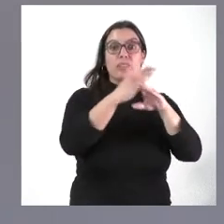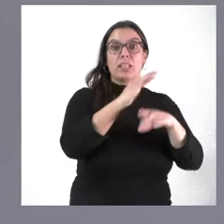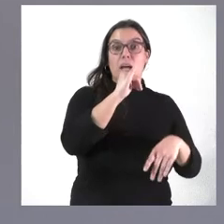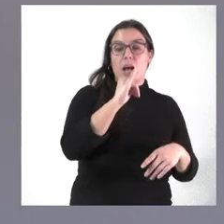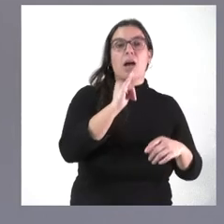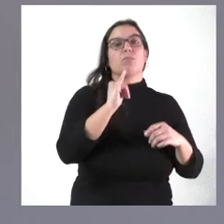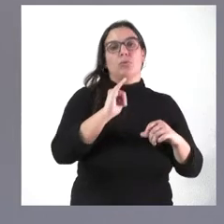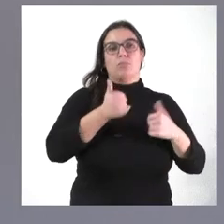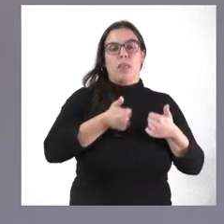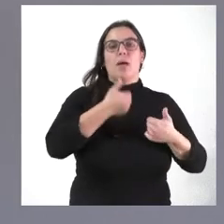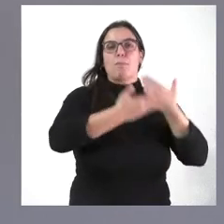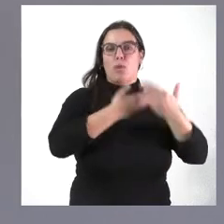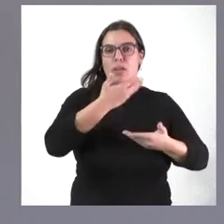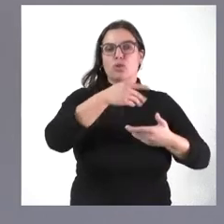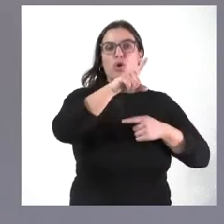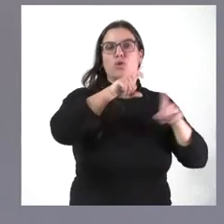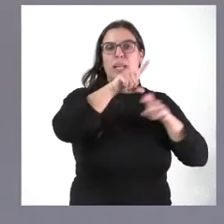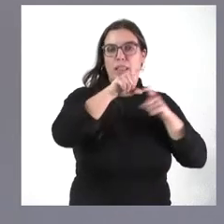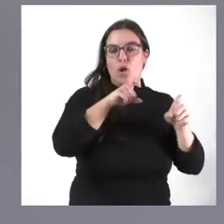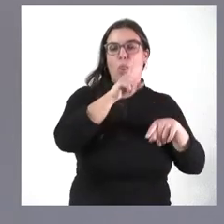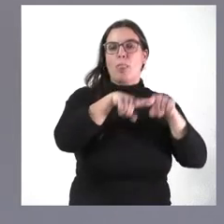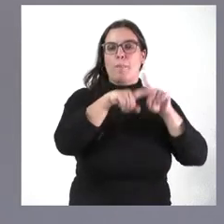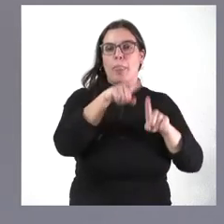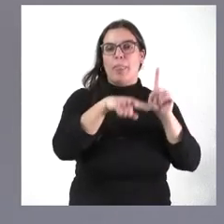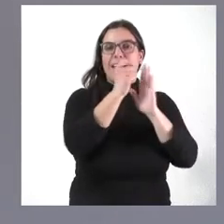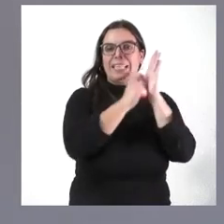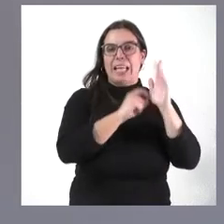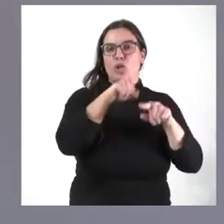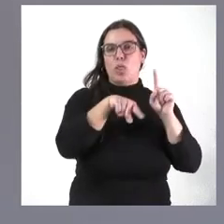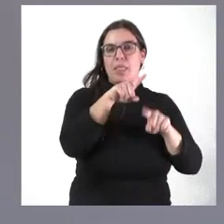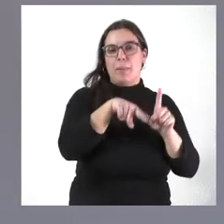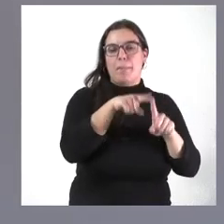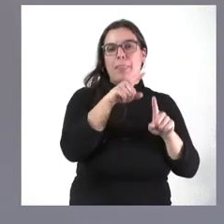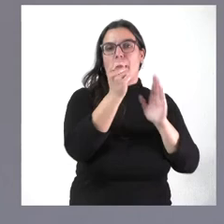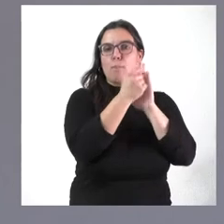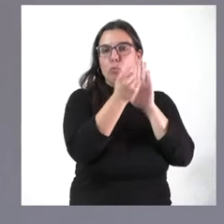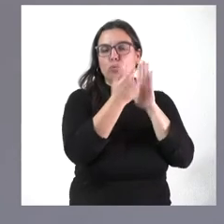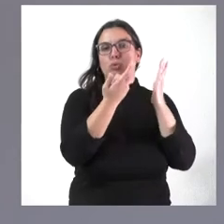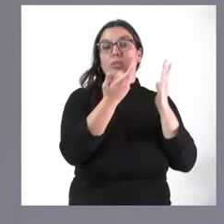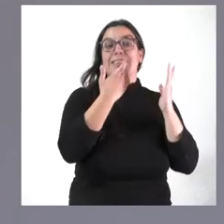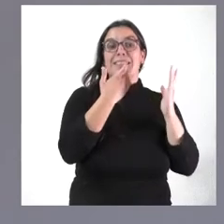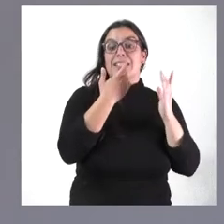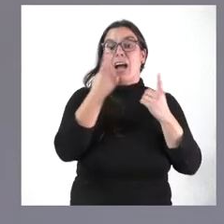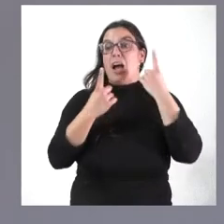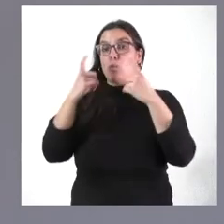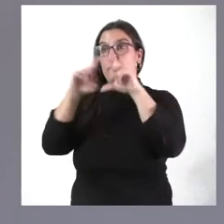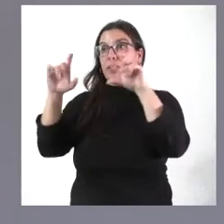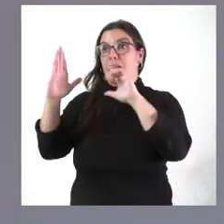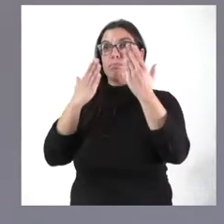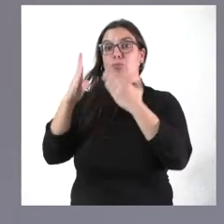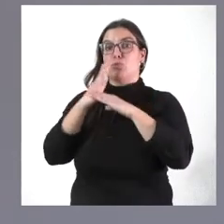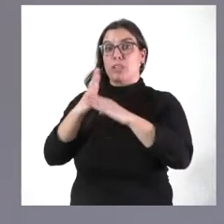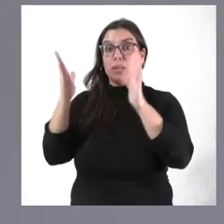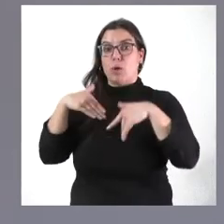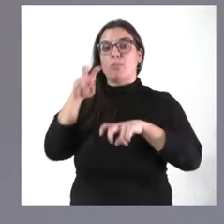al proceso de selección de acuerdo con las bases que se han estipulado y En aquellos elementos donde no hay empresas suficientes para la convocatoria pues buscaremos